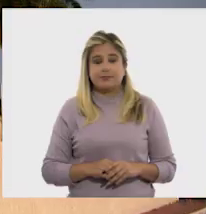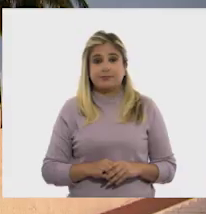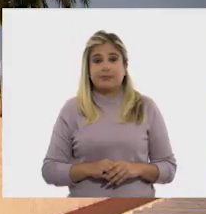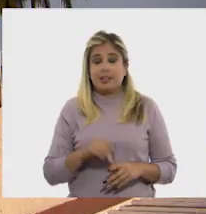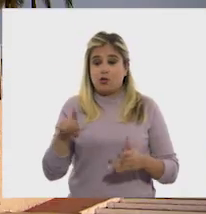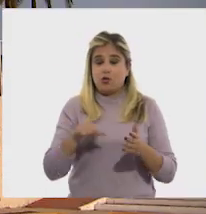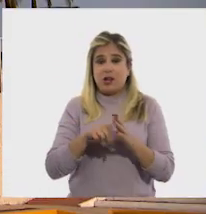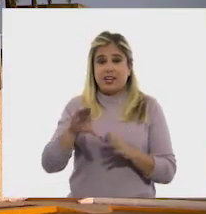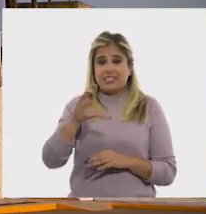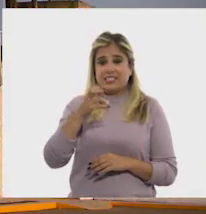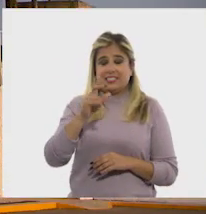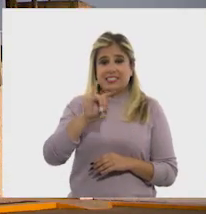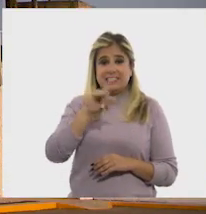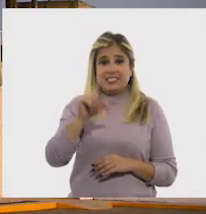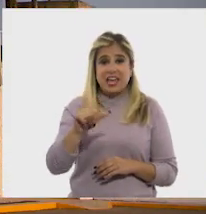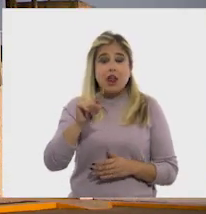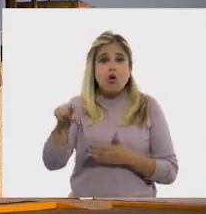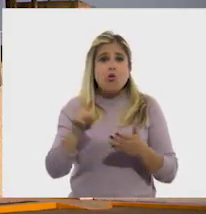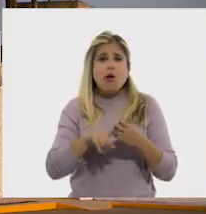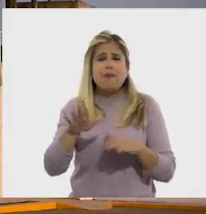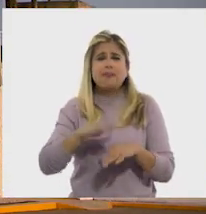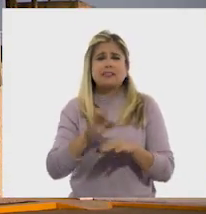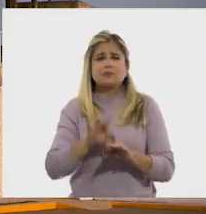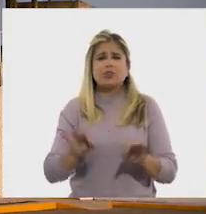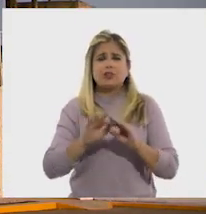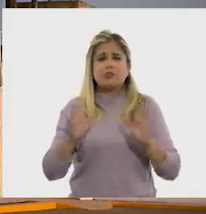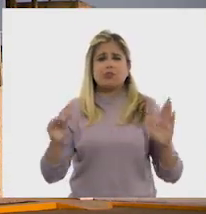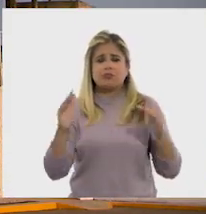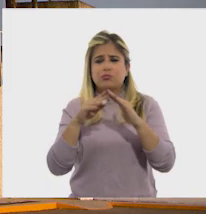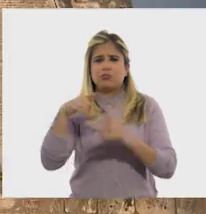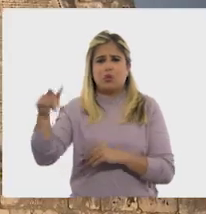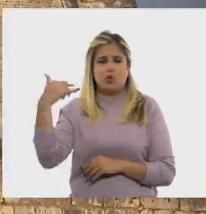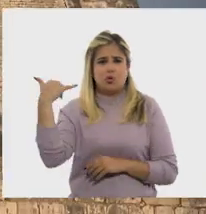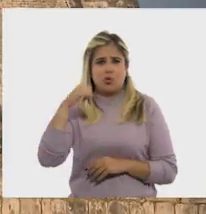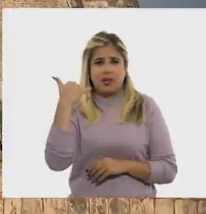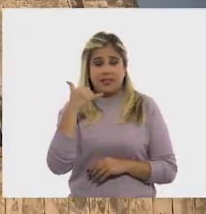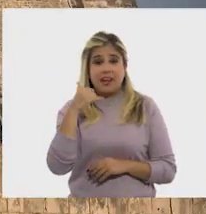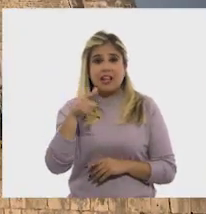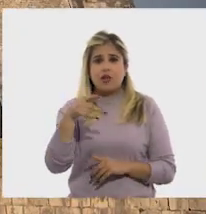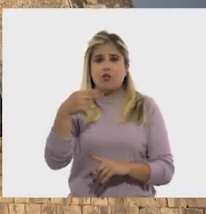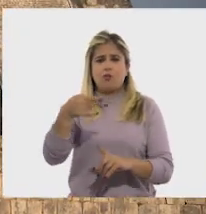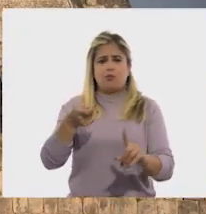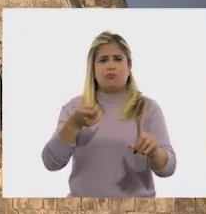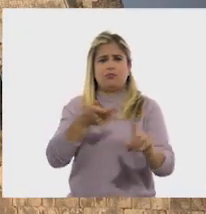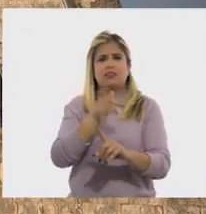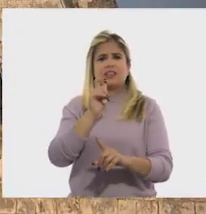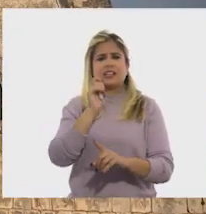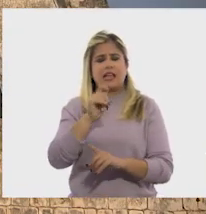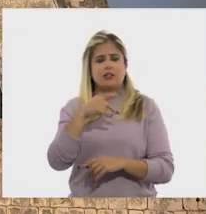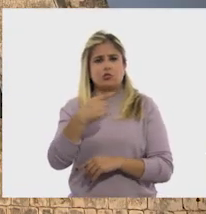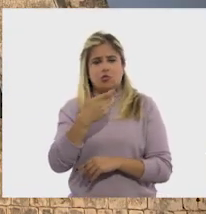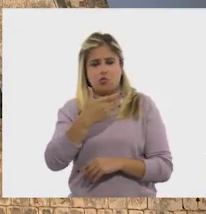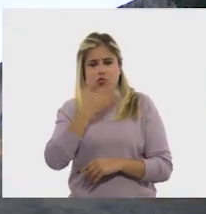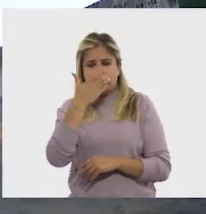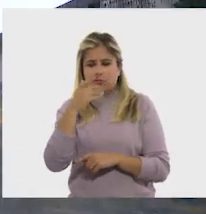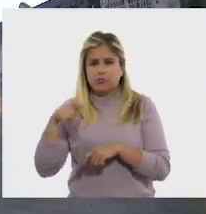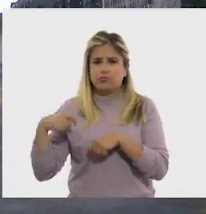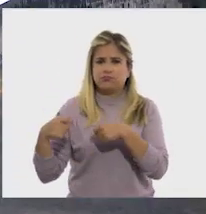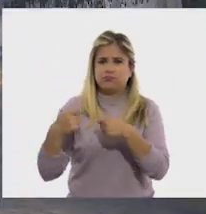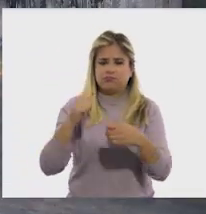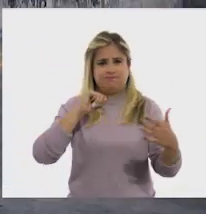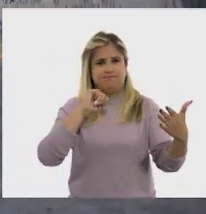Chichén Itzá es uno de los principales sitios arqueológicos de Yucatán. Fue nombrada Patrimonio de la Humanidad por la UNESCO